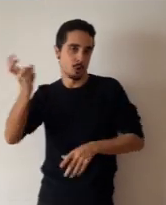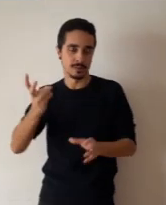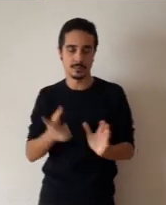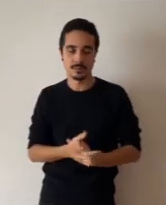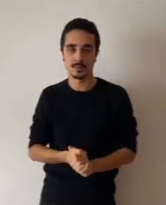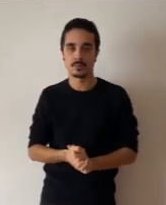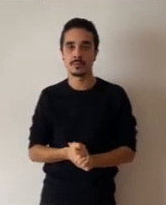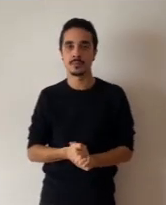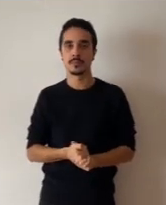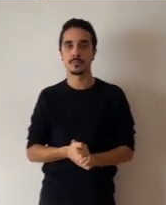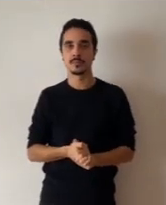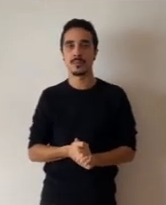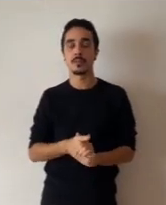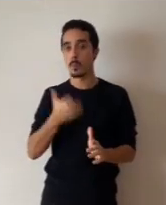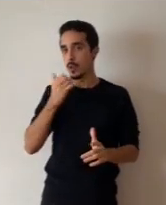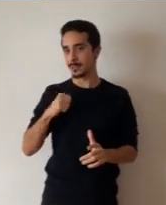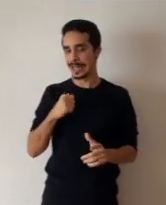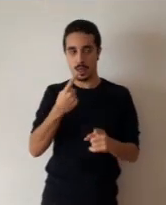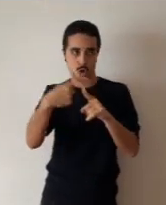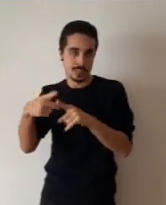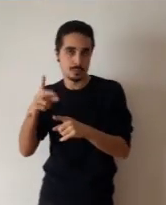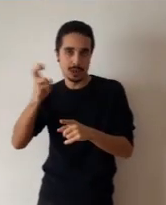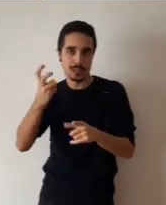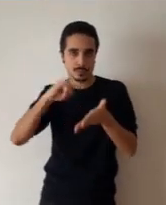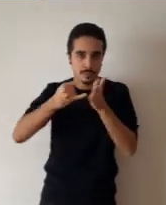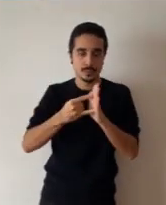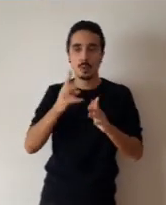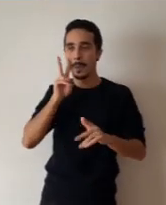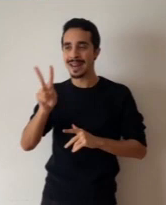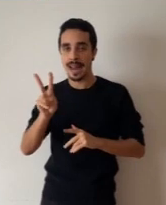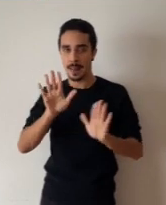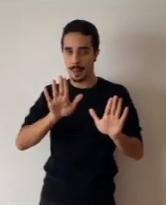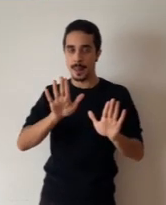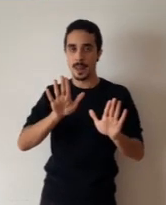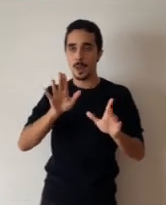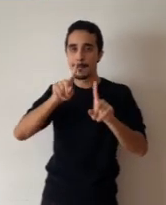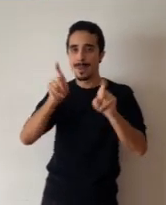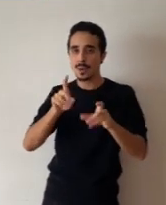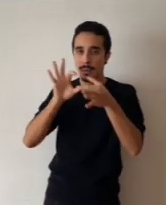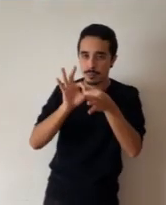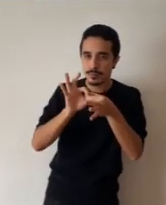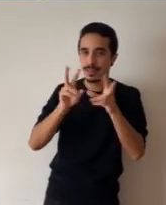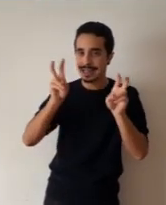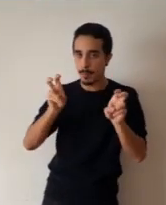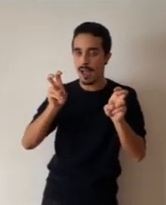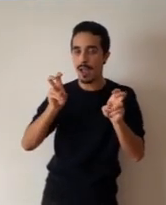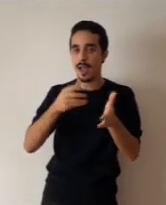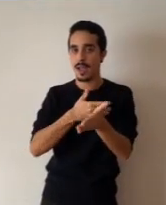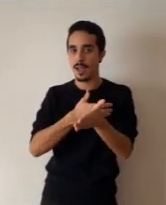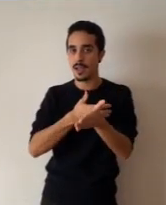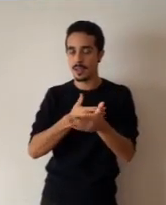estamos que hay que hacer también y ver en el hospital? Voy un momento a mirar si tengo alguna pregunta